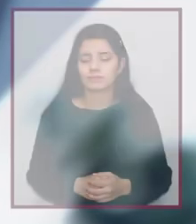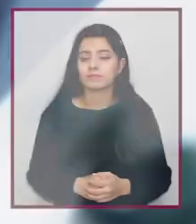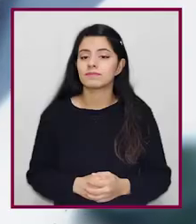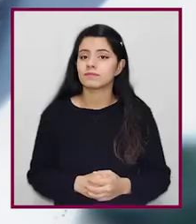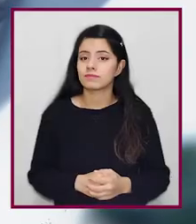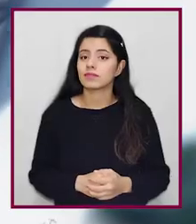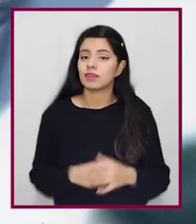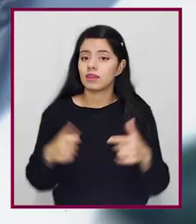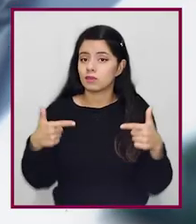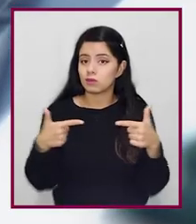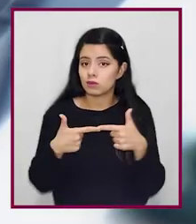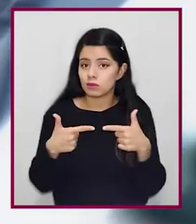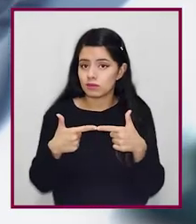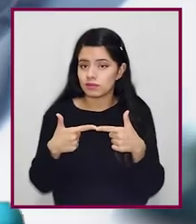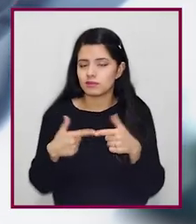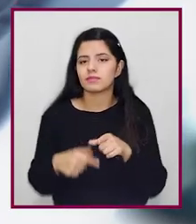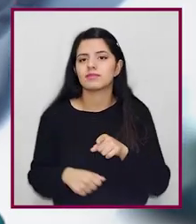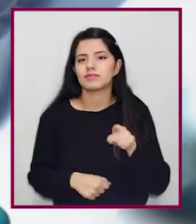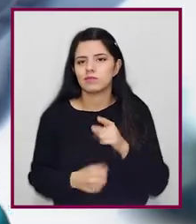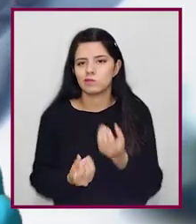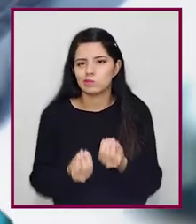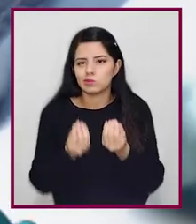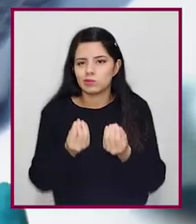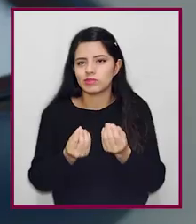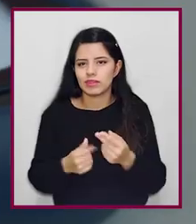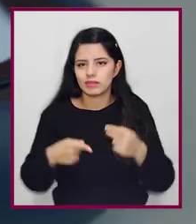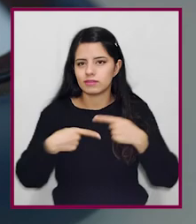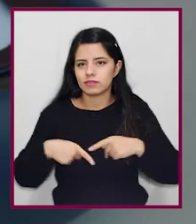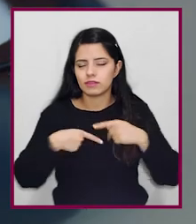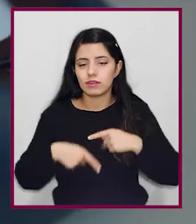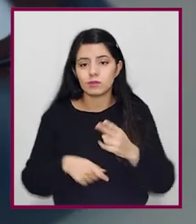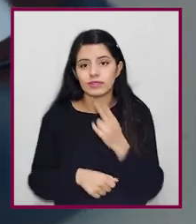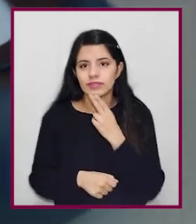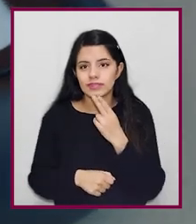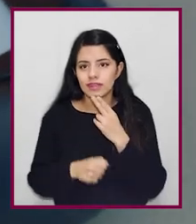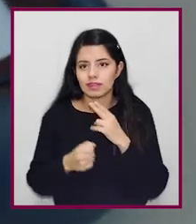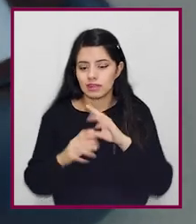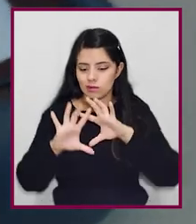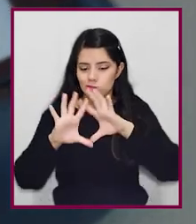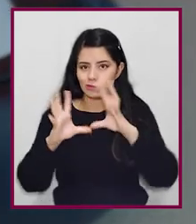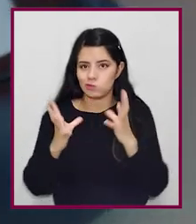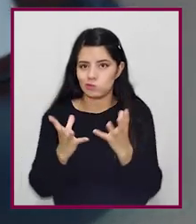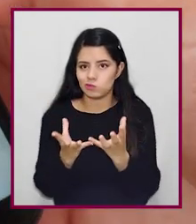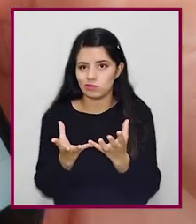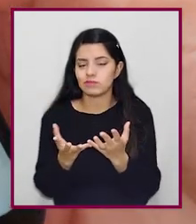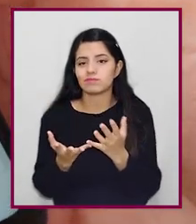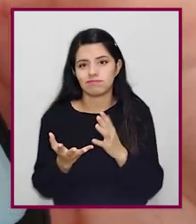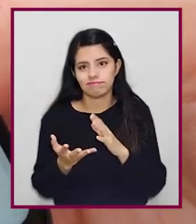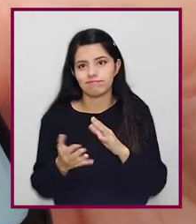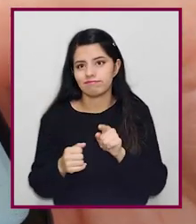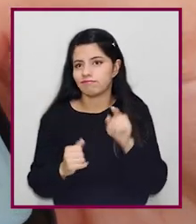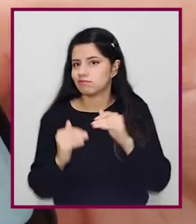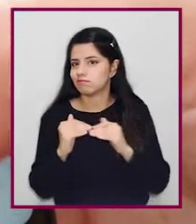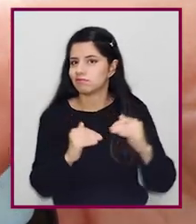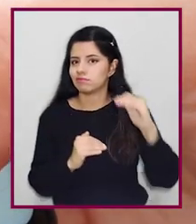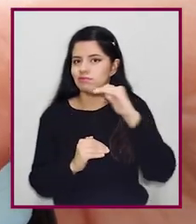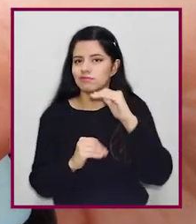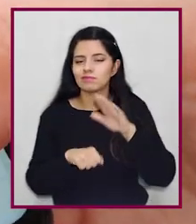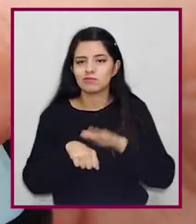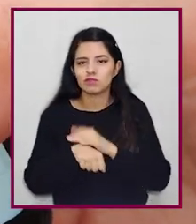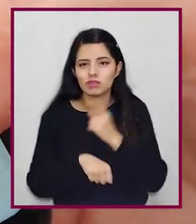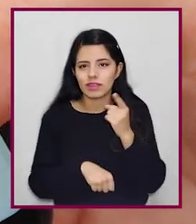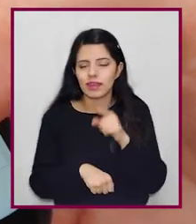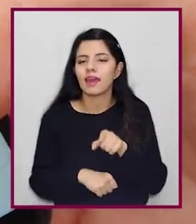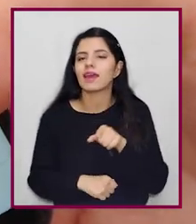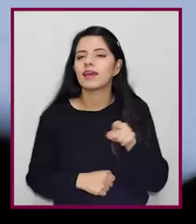El hecho de que Google sea tan utilizado y domine tanto el mundo de los buscadores se debe, entre otros